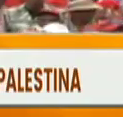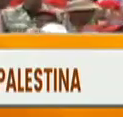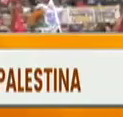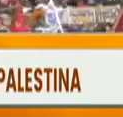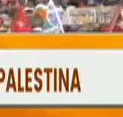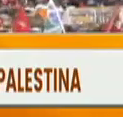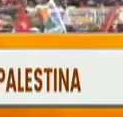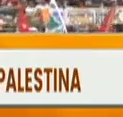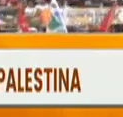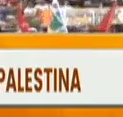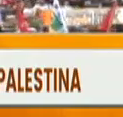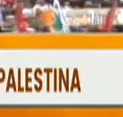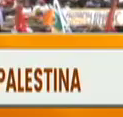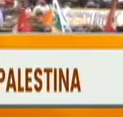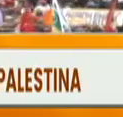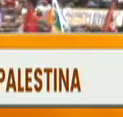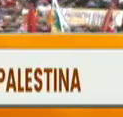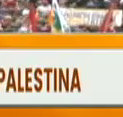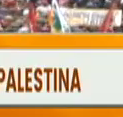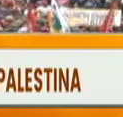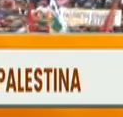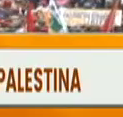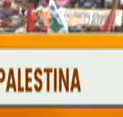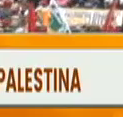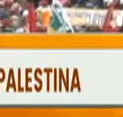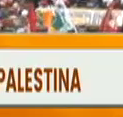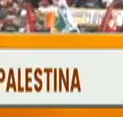venezolano que se moviliza el día de hoy en